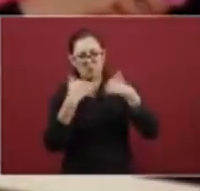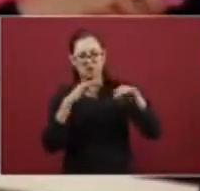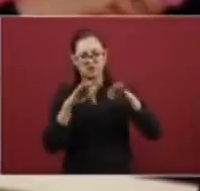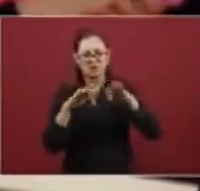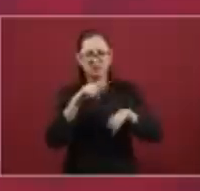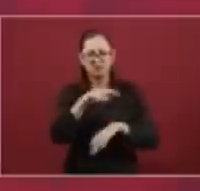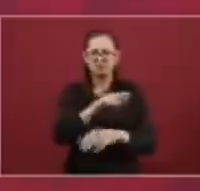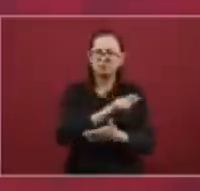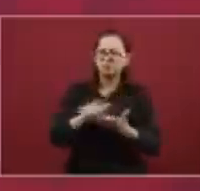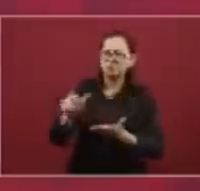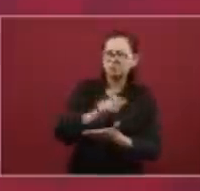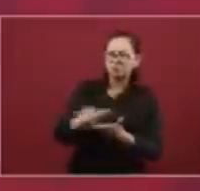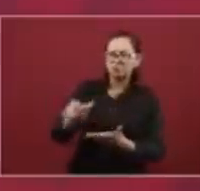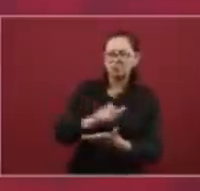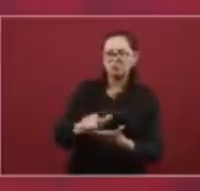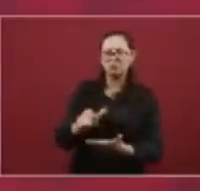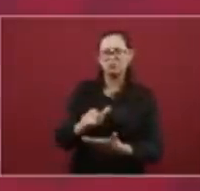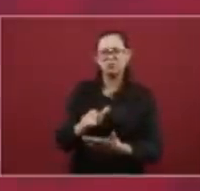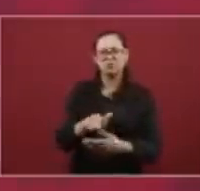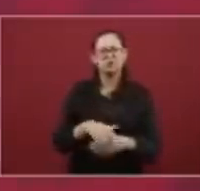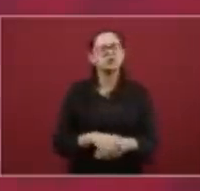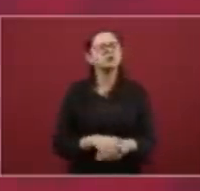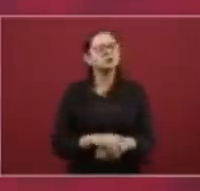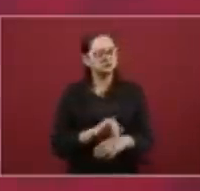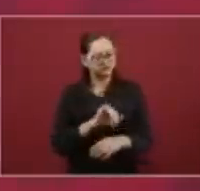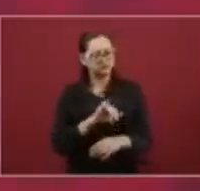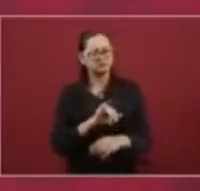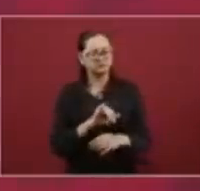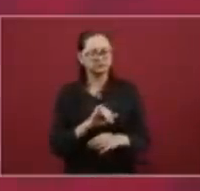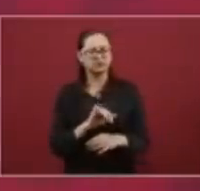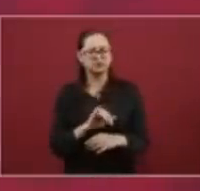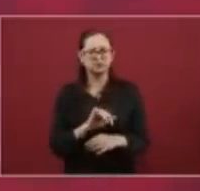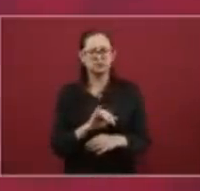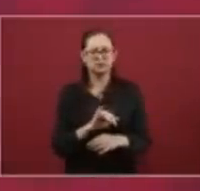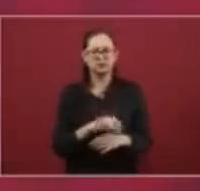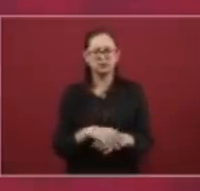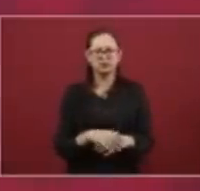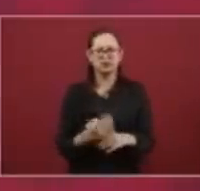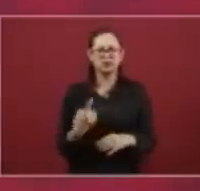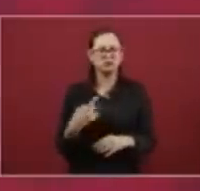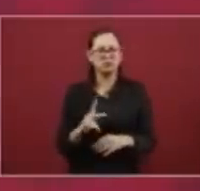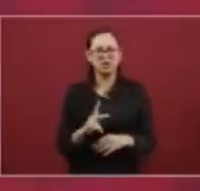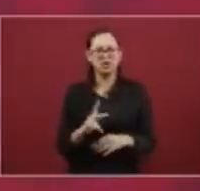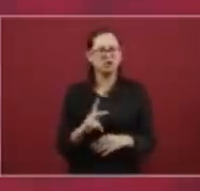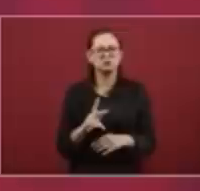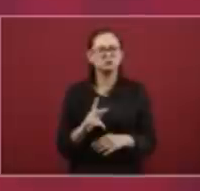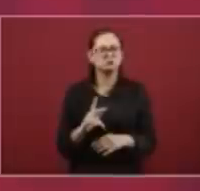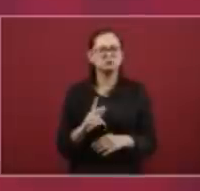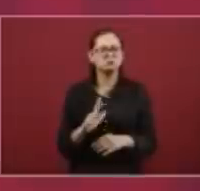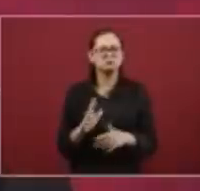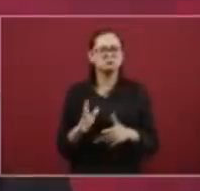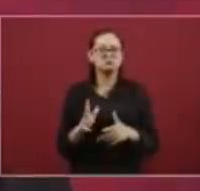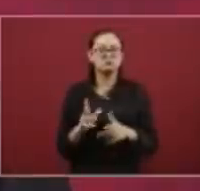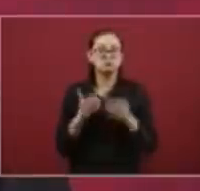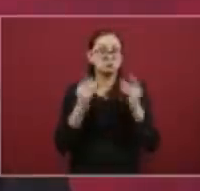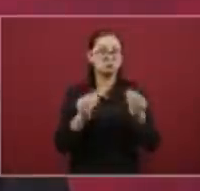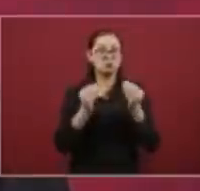trabajo. Sí, pero no ha prosperado eso, o sea, no ha